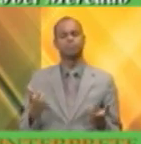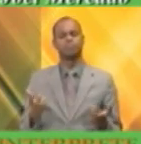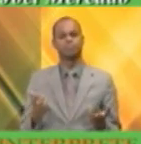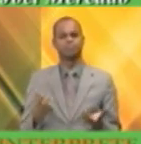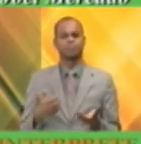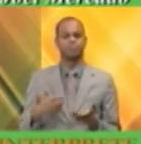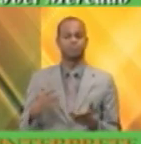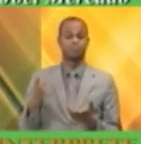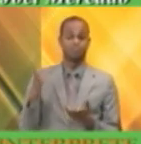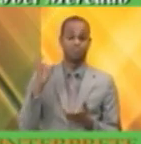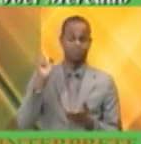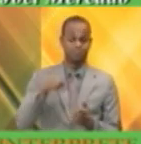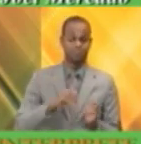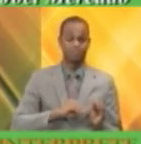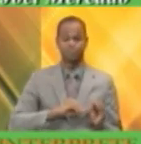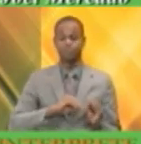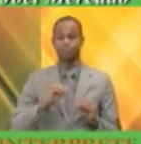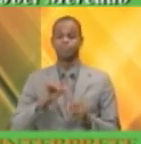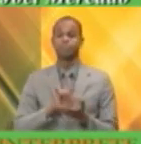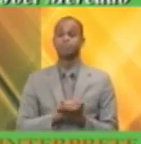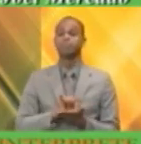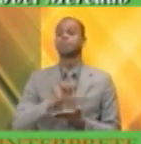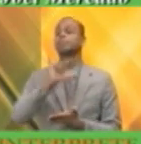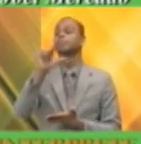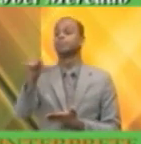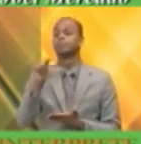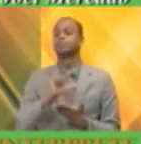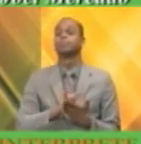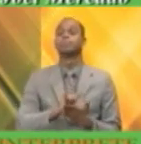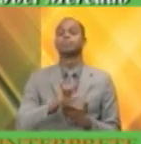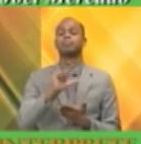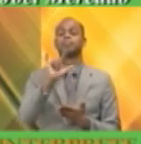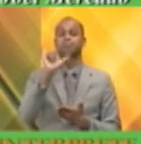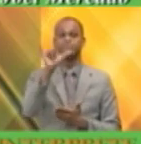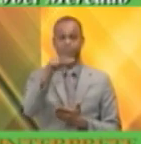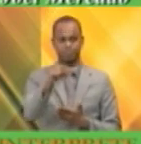vez que nosotros tenemos que movernos a nivel internacional, tenemos que coger